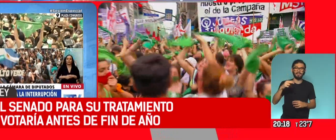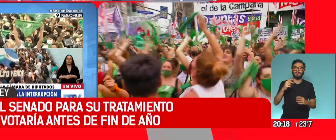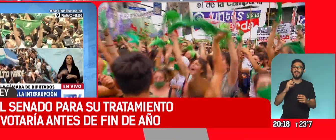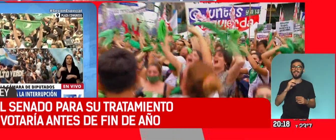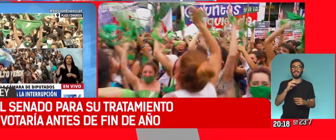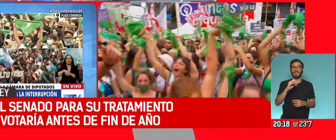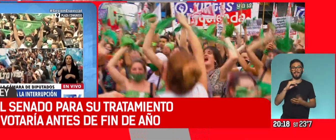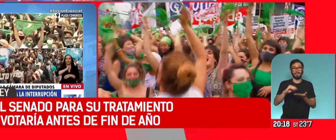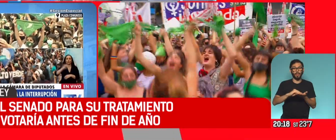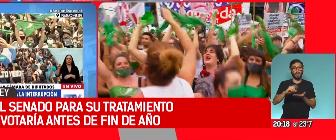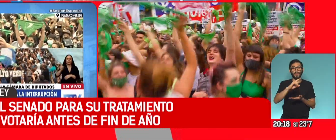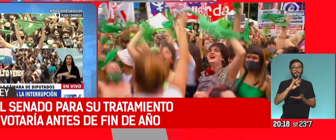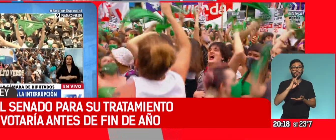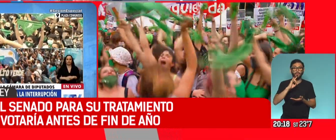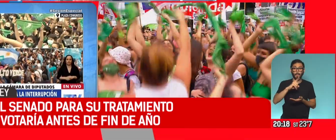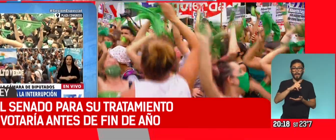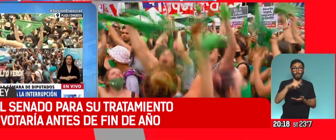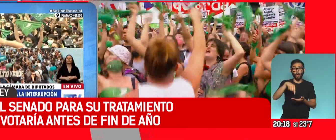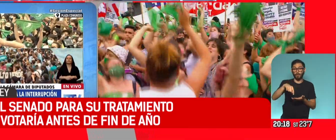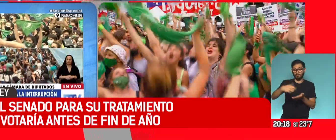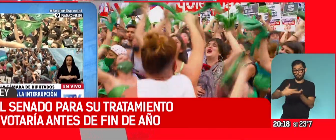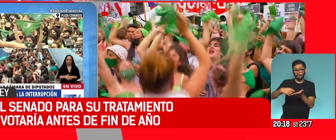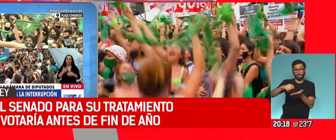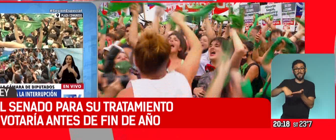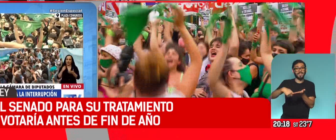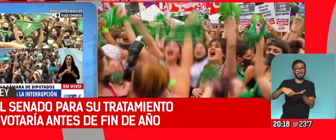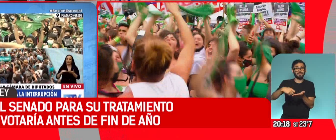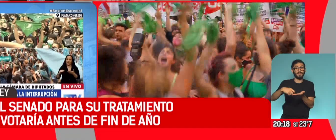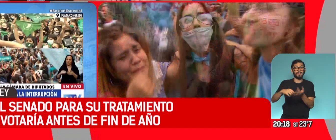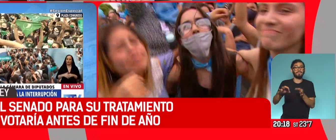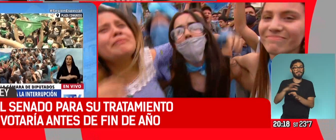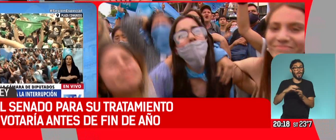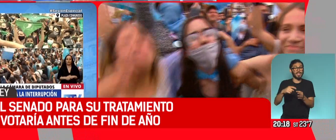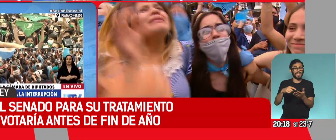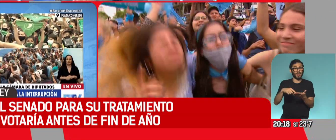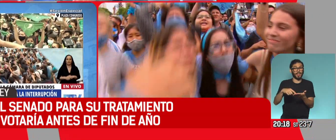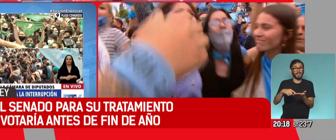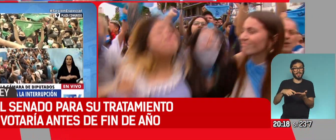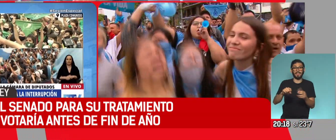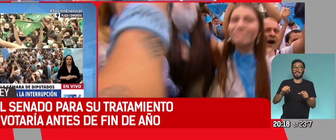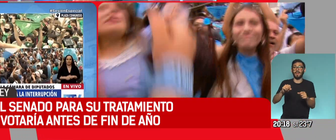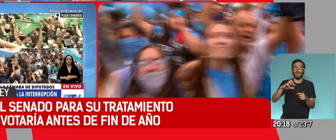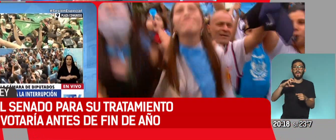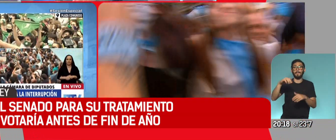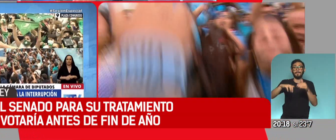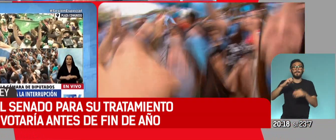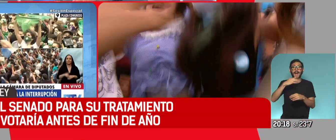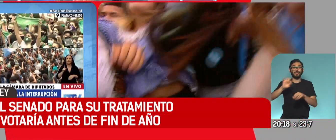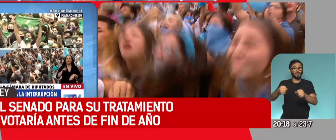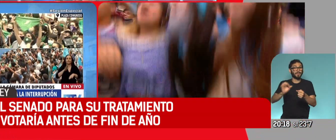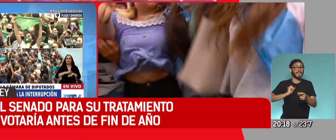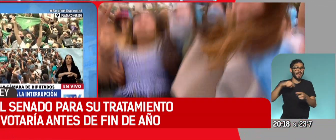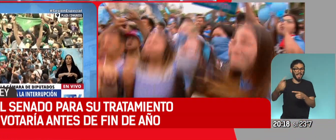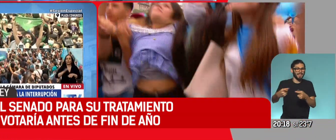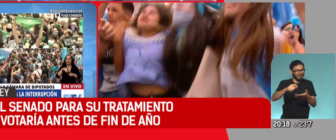propósito después hablarás, hoy lleva su firma la presentación del proyecto para suspender las PASO el año próximo, y es cierto, es como que